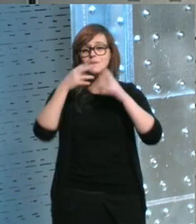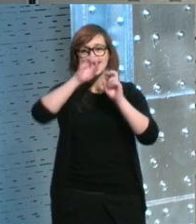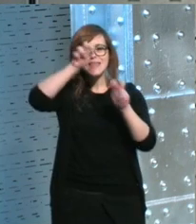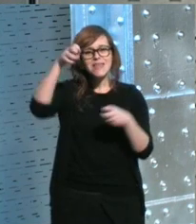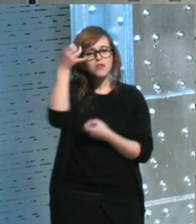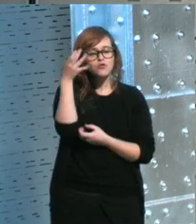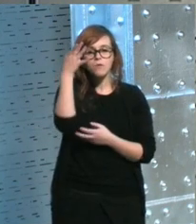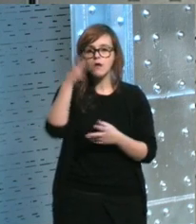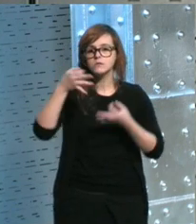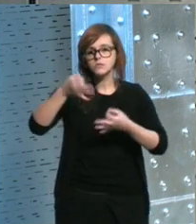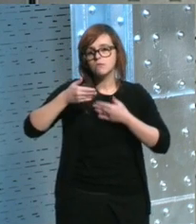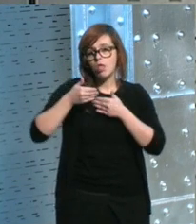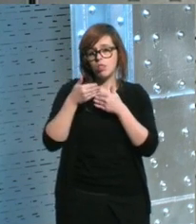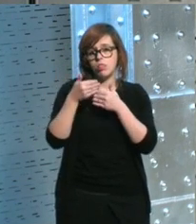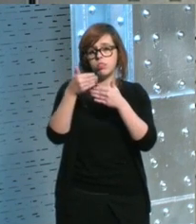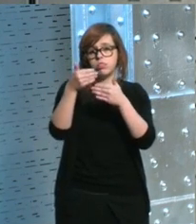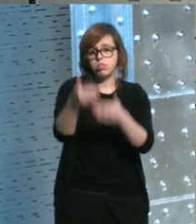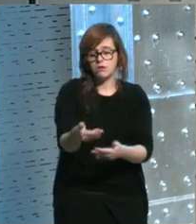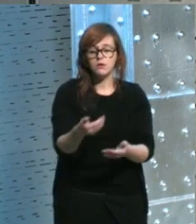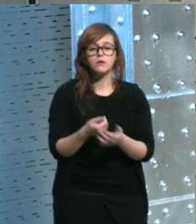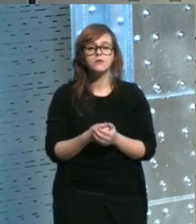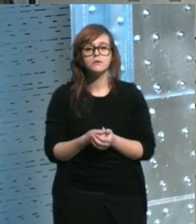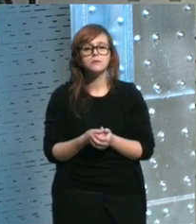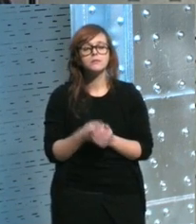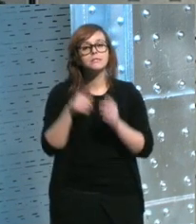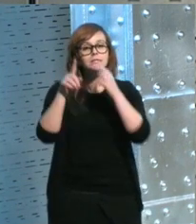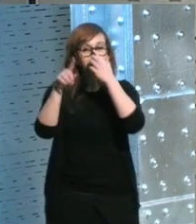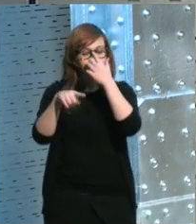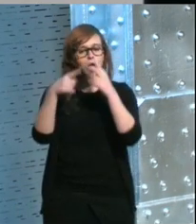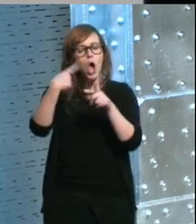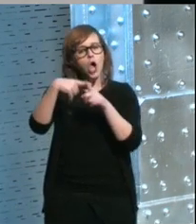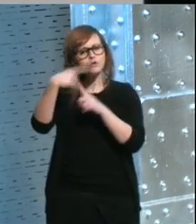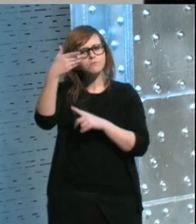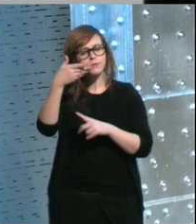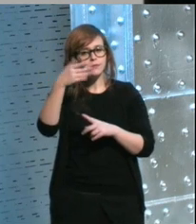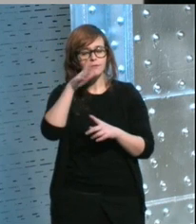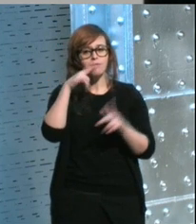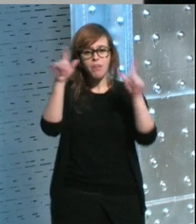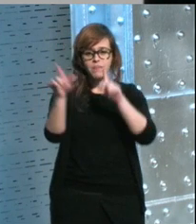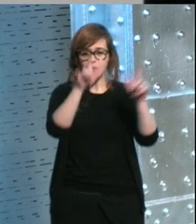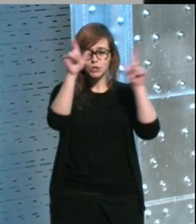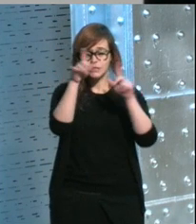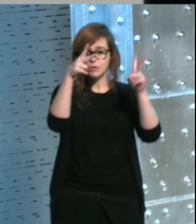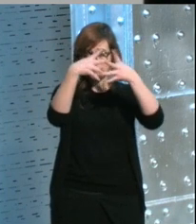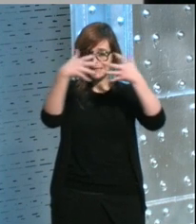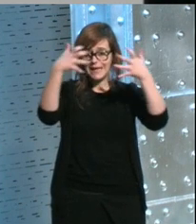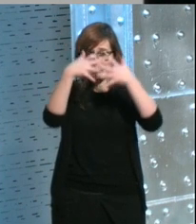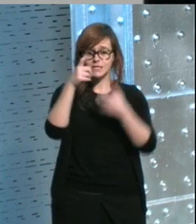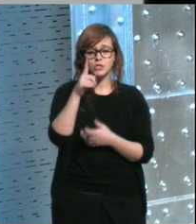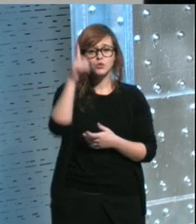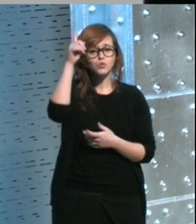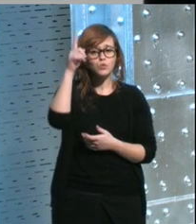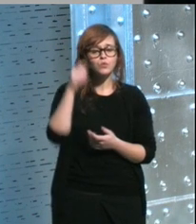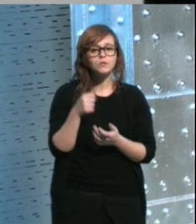innovar. Y entonces, otra cosa que es importante, y después son las dos únicas diapositivas con texto, es